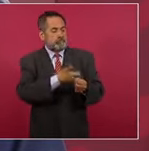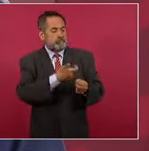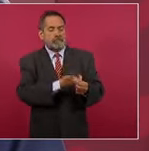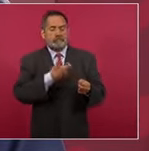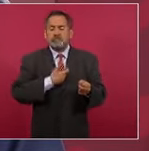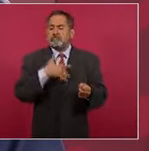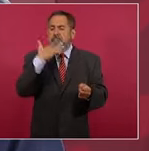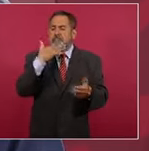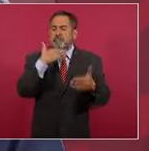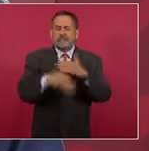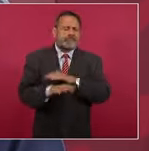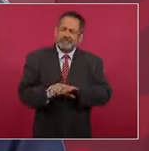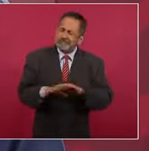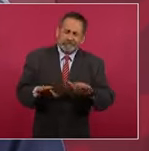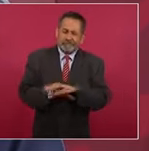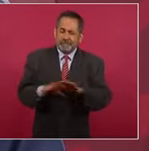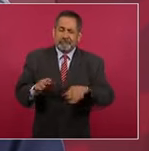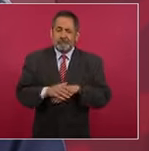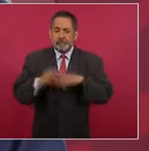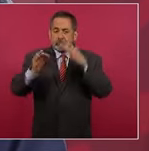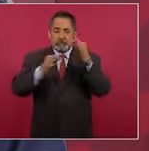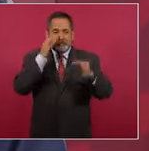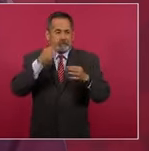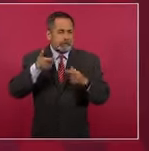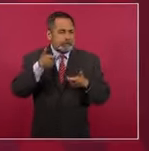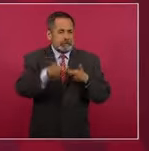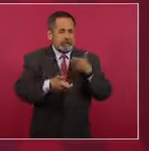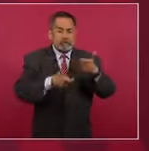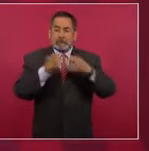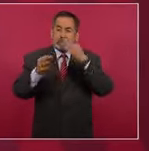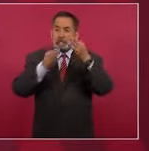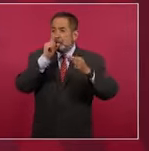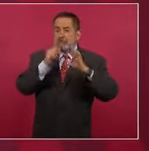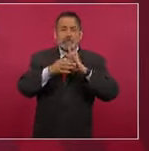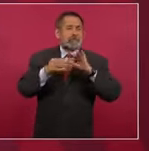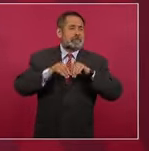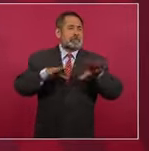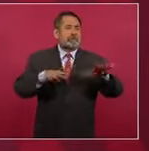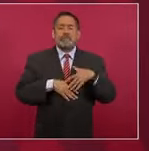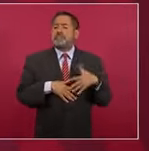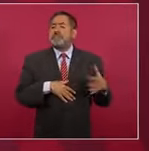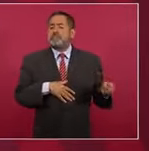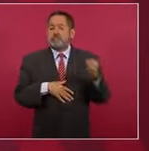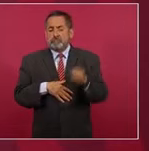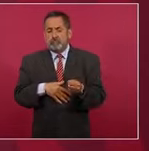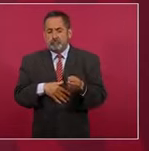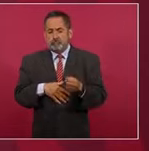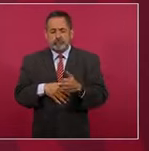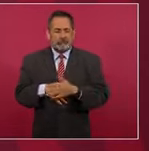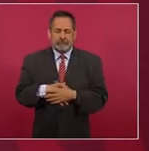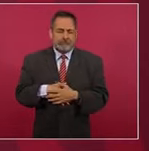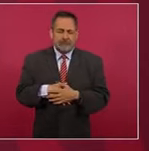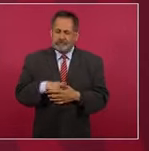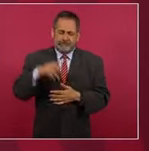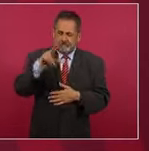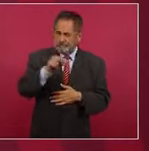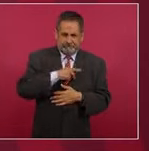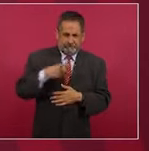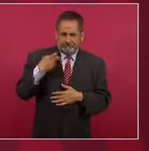fraude, por las campañas de publicidad, las campañas mediáticas,